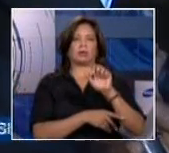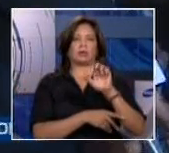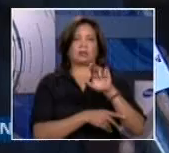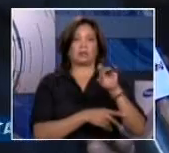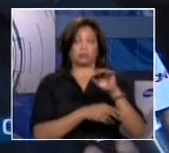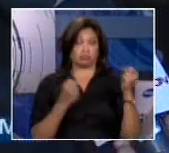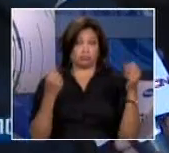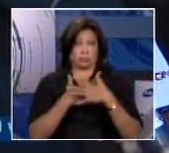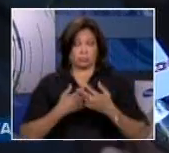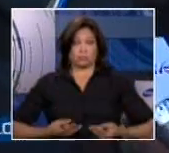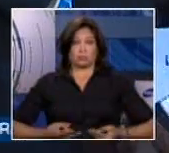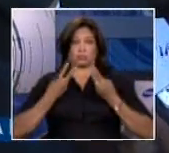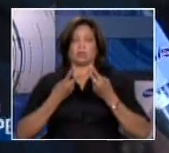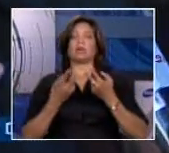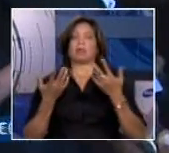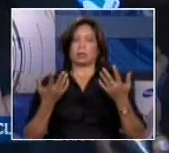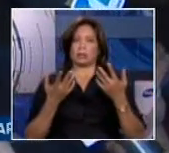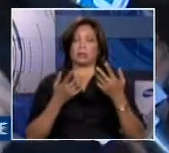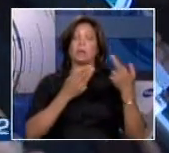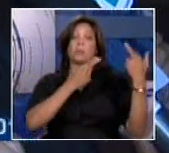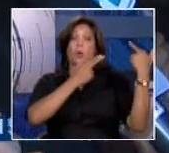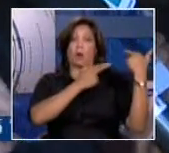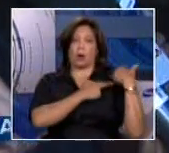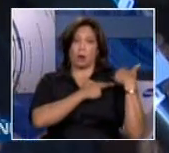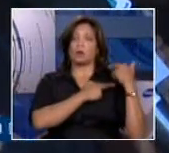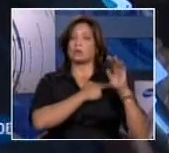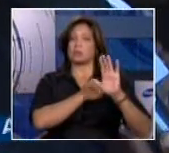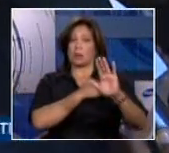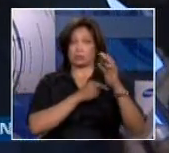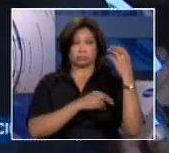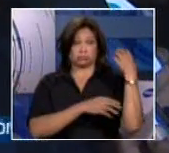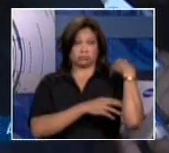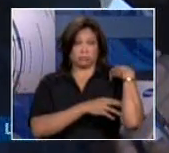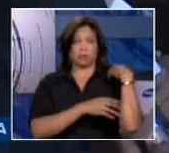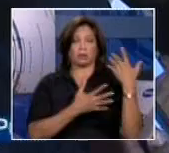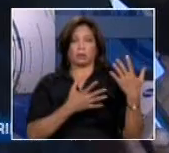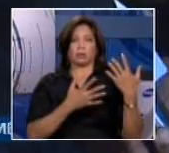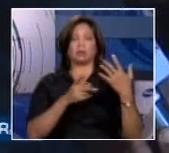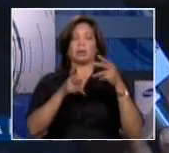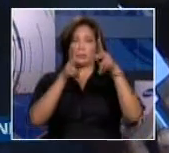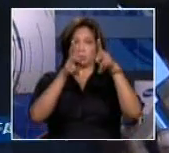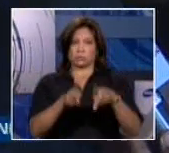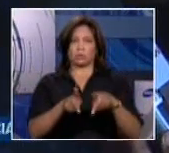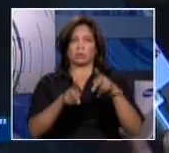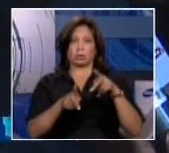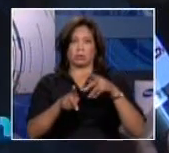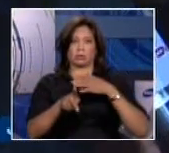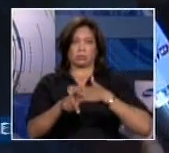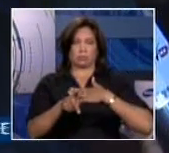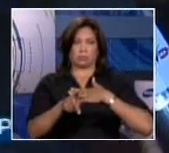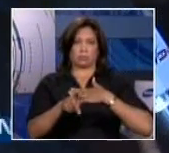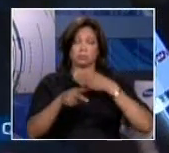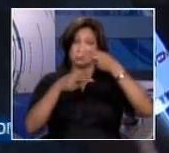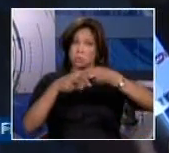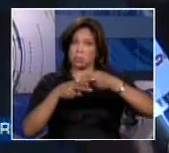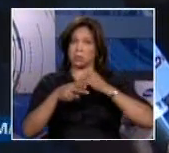su vida y pone a responsabilidad de las autoridades y en la persona de mi tocayo y